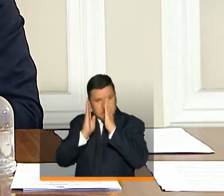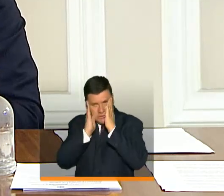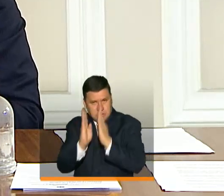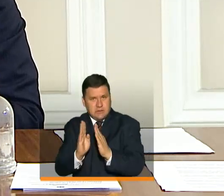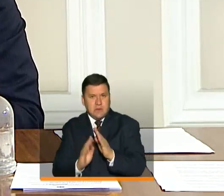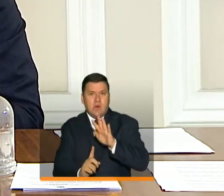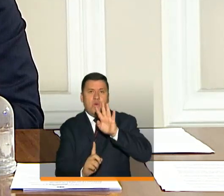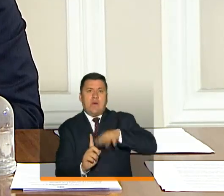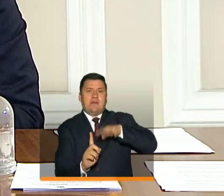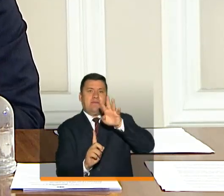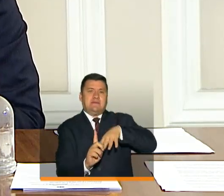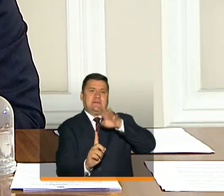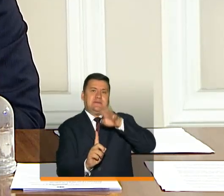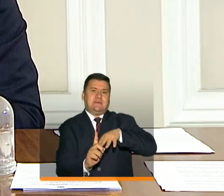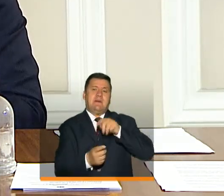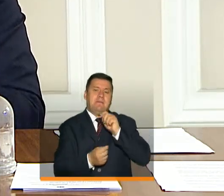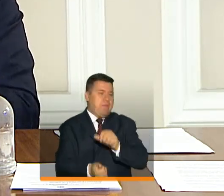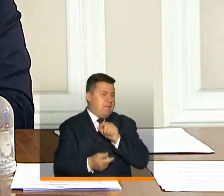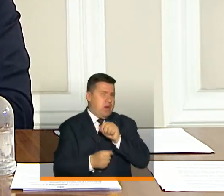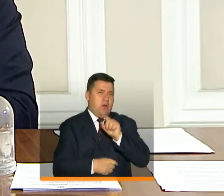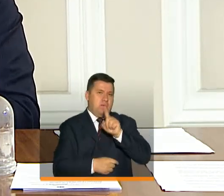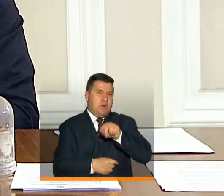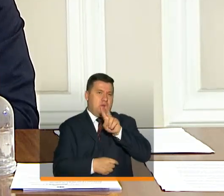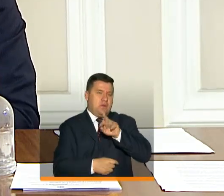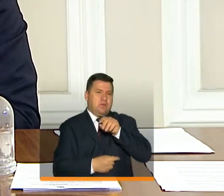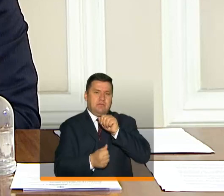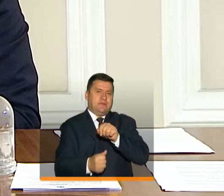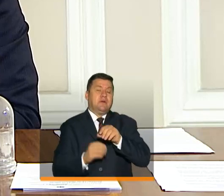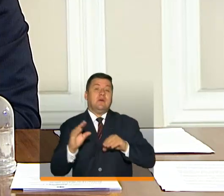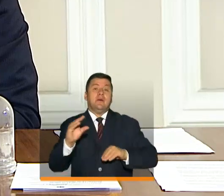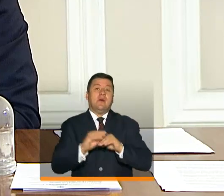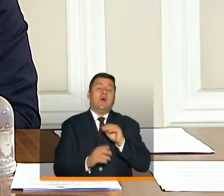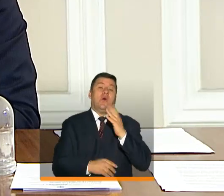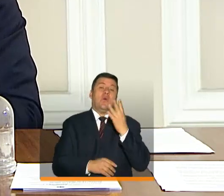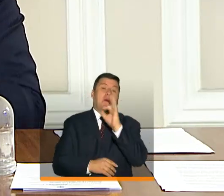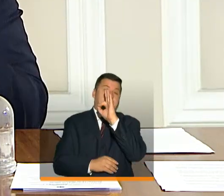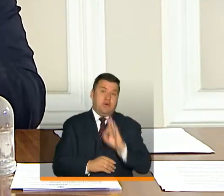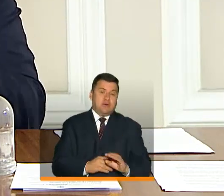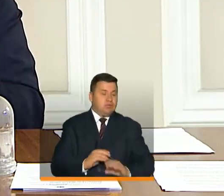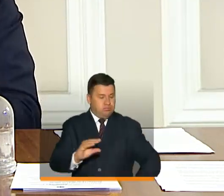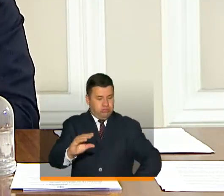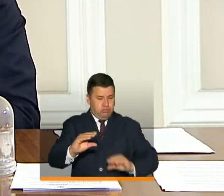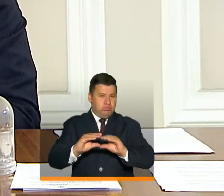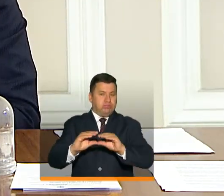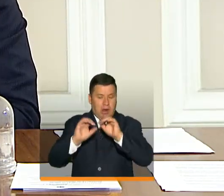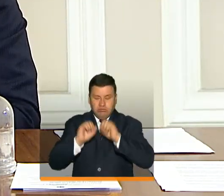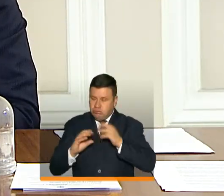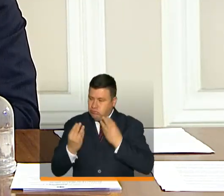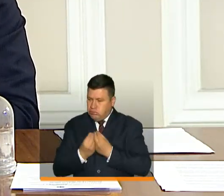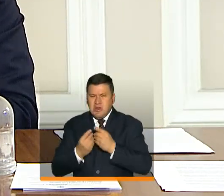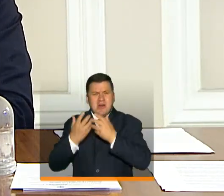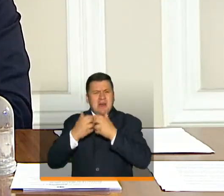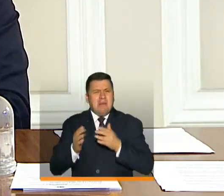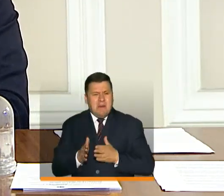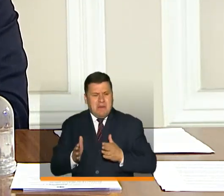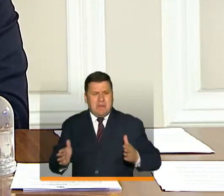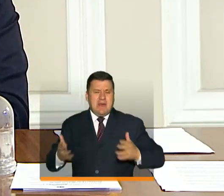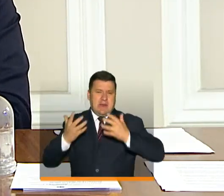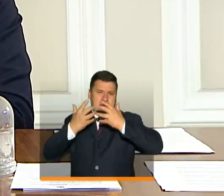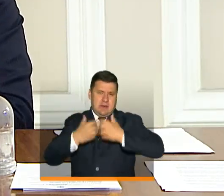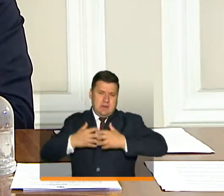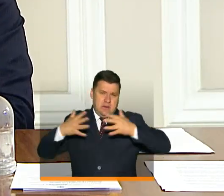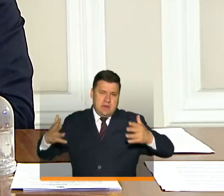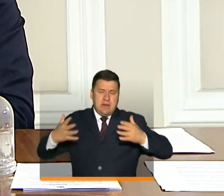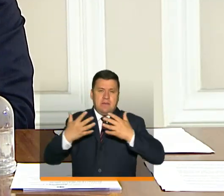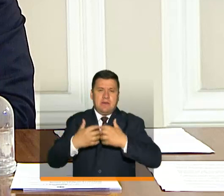por 4 meses este subsidio al 40% del salario mínimo legal vigente en estas micro, pequeñas, medianas y